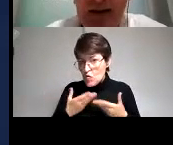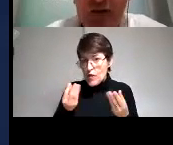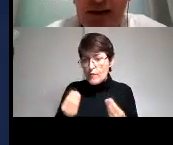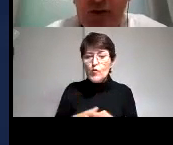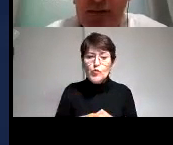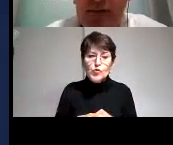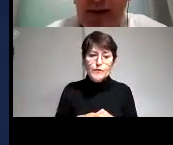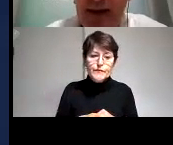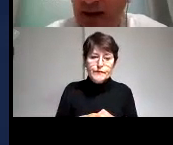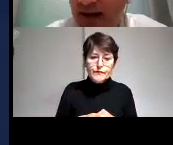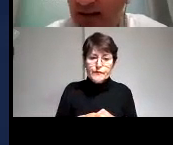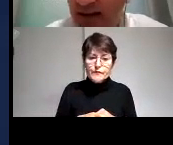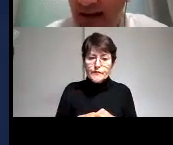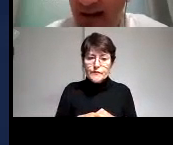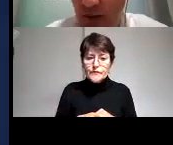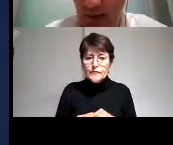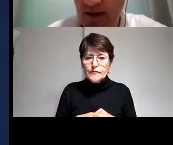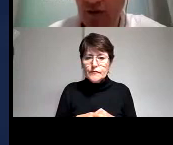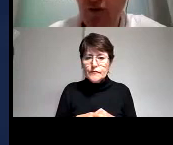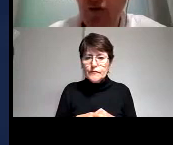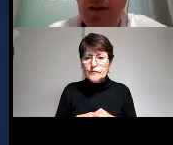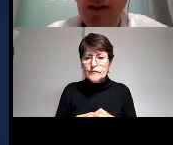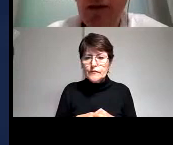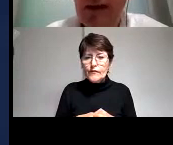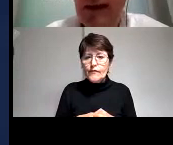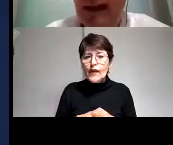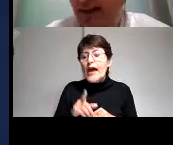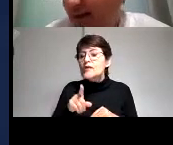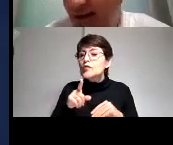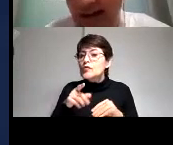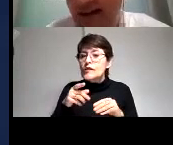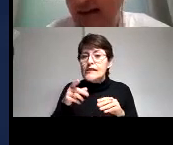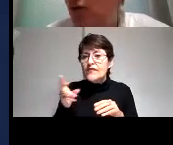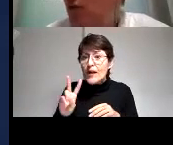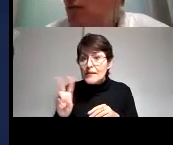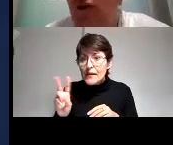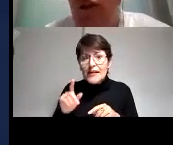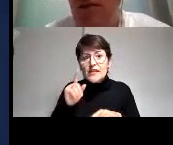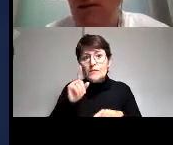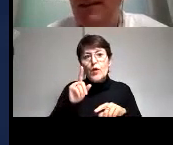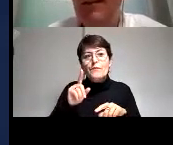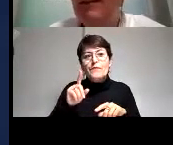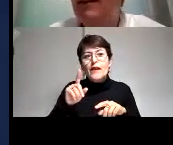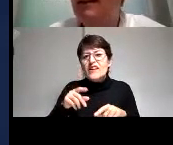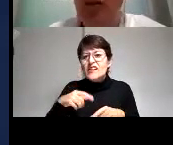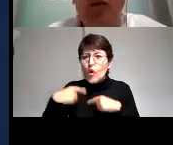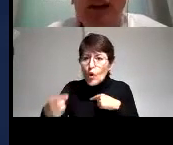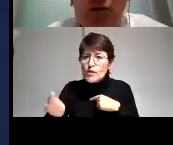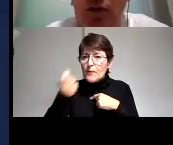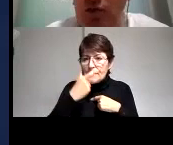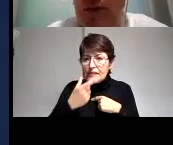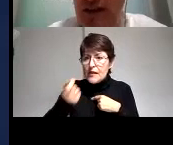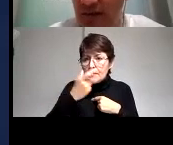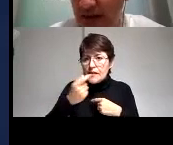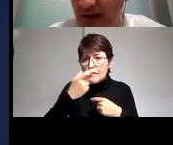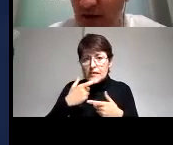acaba resultando en una ingesta de complementos o de suplementos excesiva. Cada día tendríamos que tomar muchísimas pastillas si atendiésemos a todo lo que